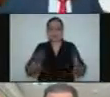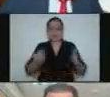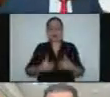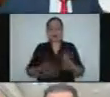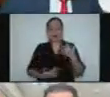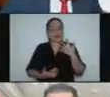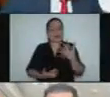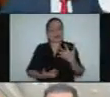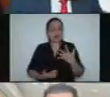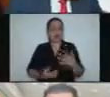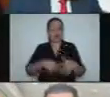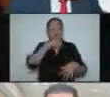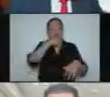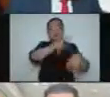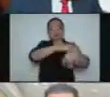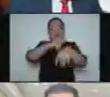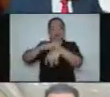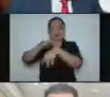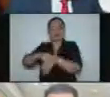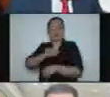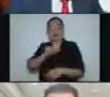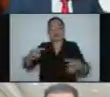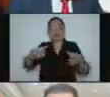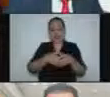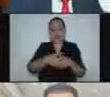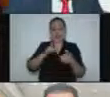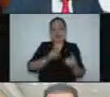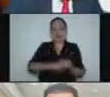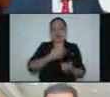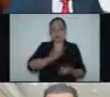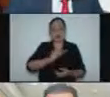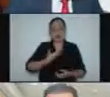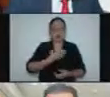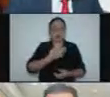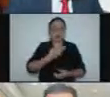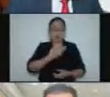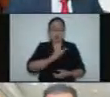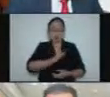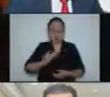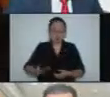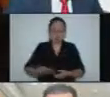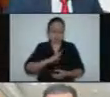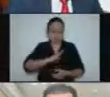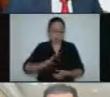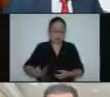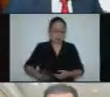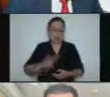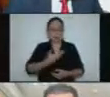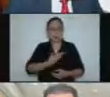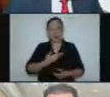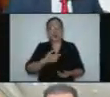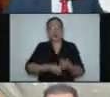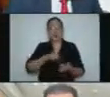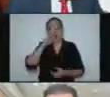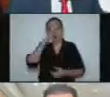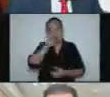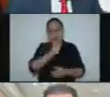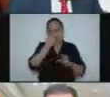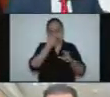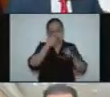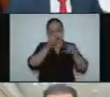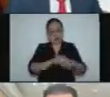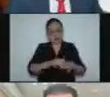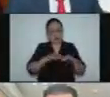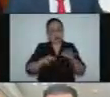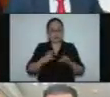se da vista al órgano interno de control del municipio de Aguascalientes para los efectos precisados en la sentencia.